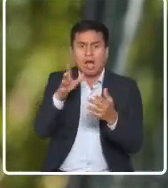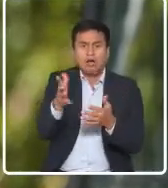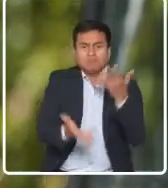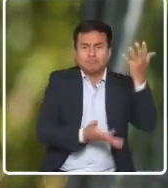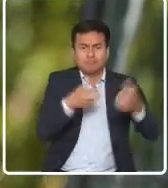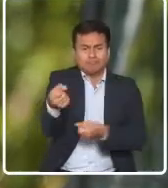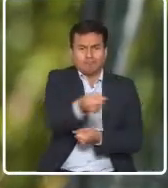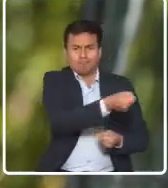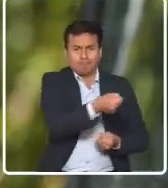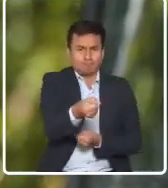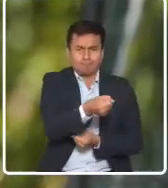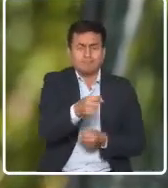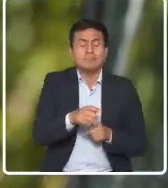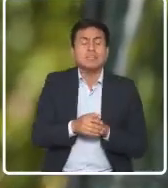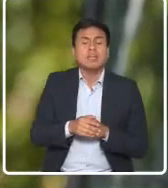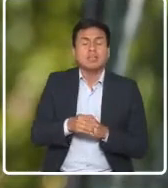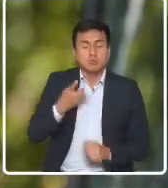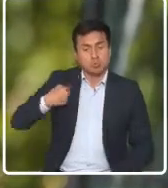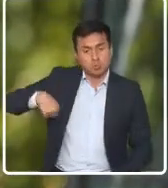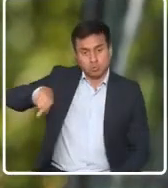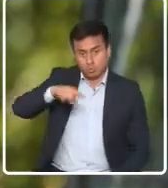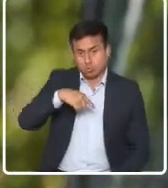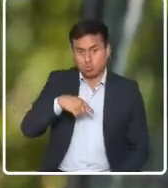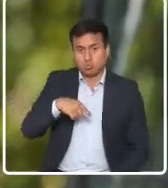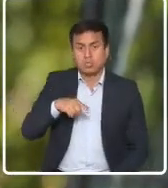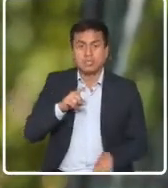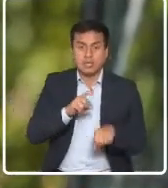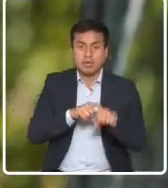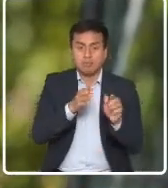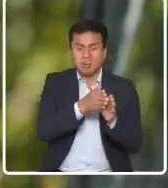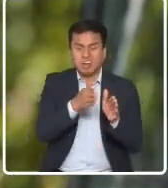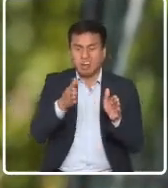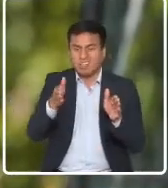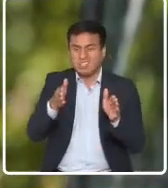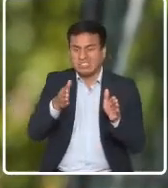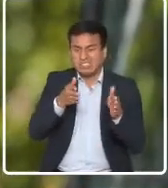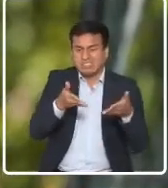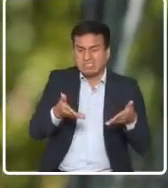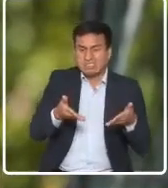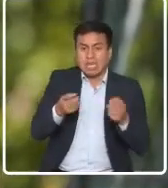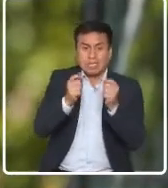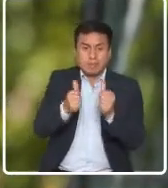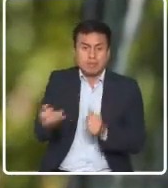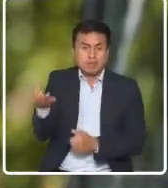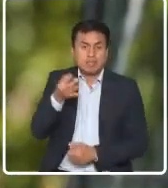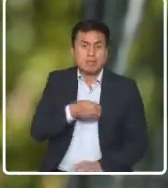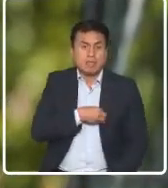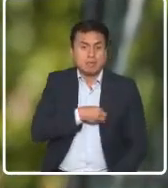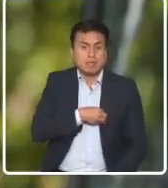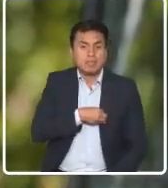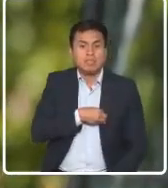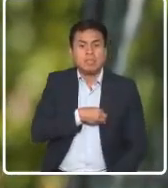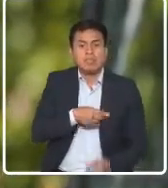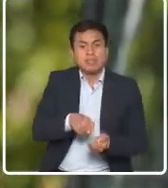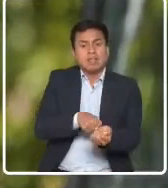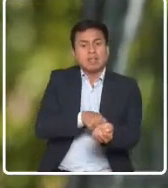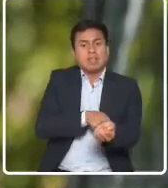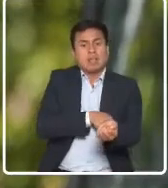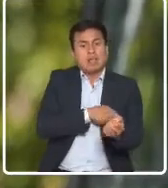incendios. Estamos en medio de la temporada, que según los expertos lamentablemente se